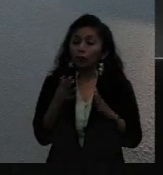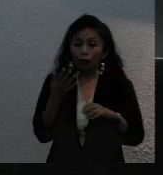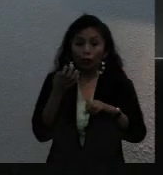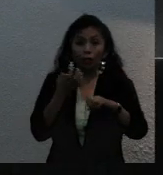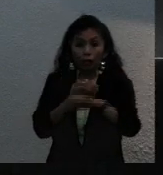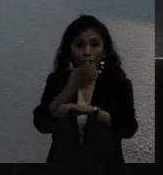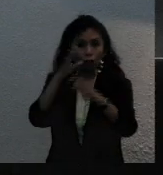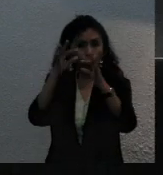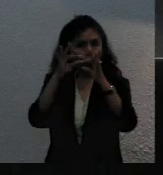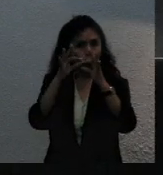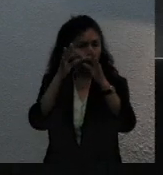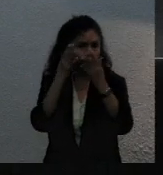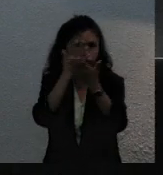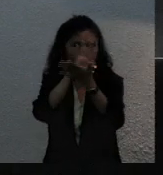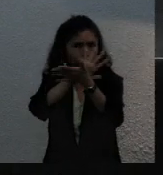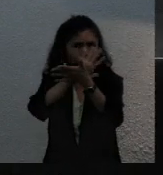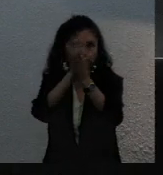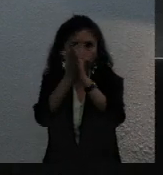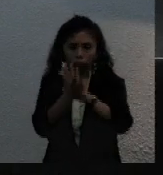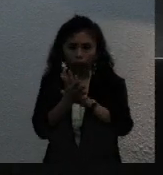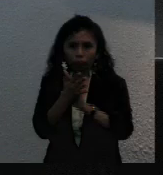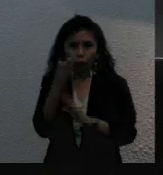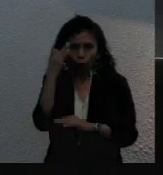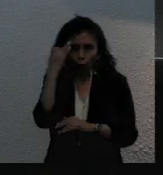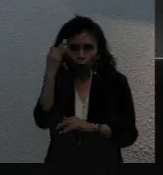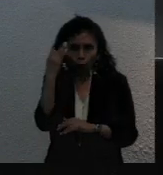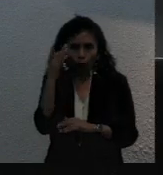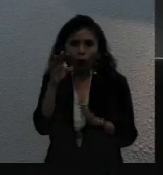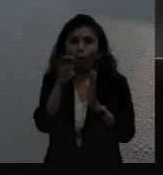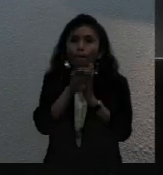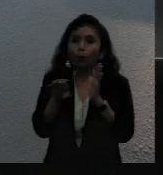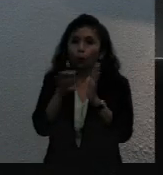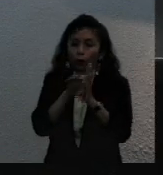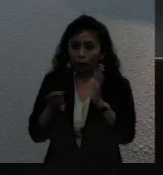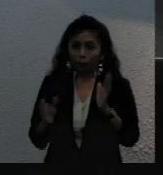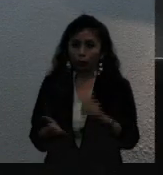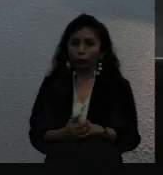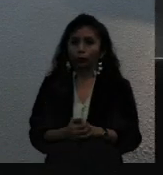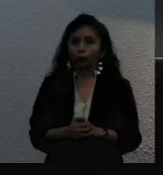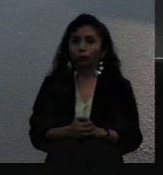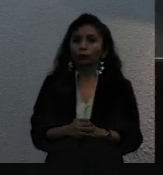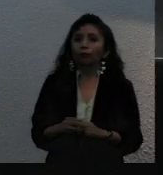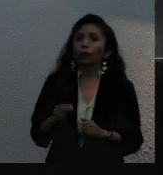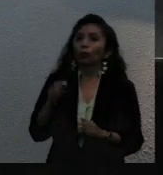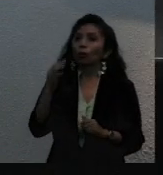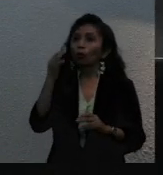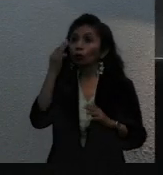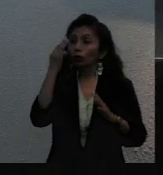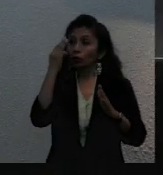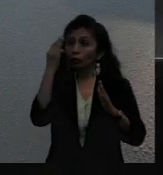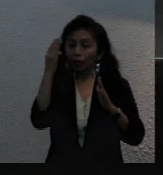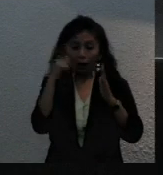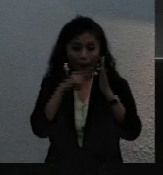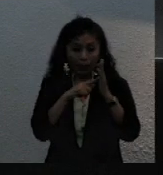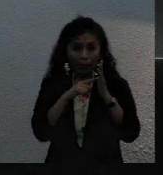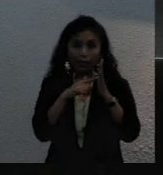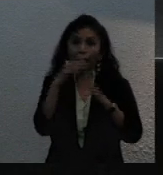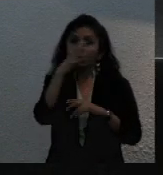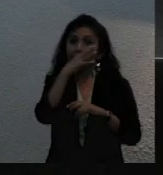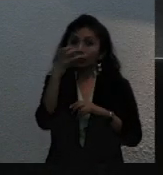estado en un corto tiempo. Por ejemplo, los más de 3.500 millones de pesos en inversión